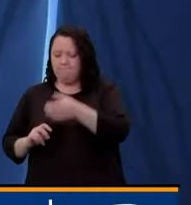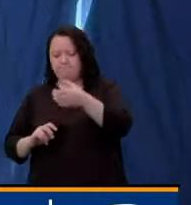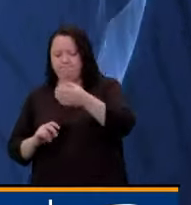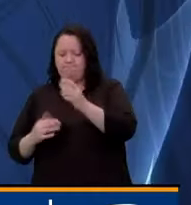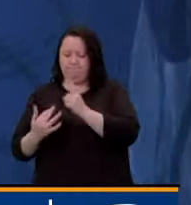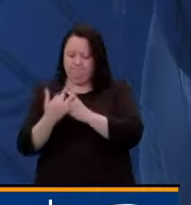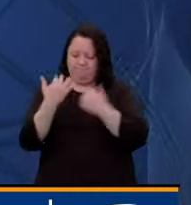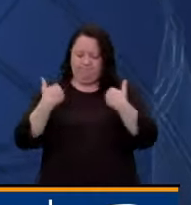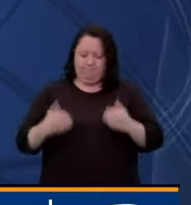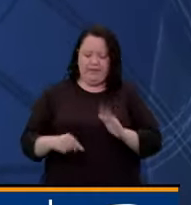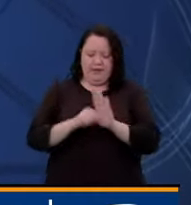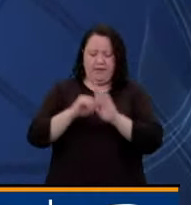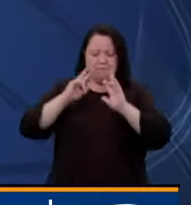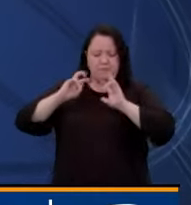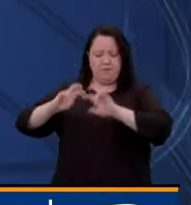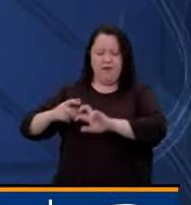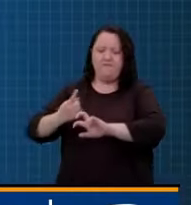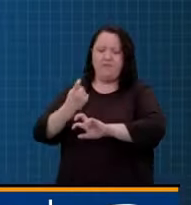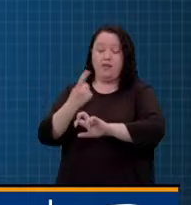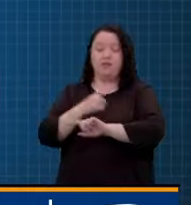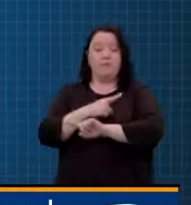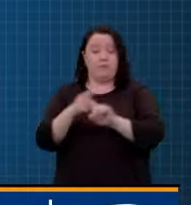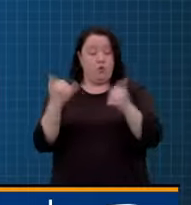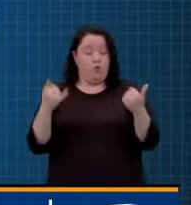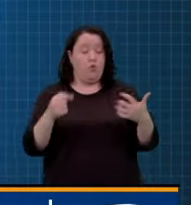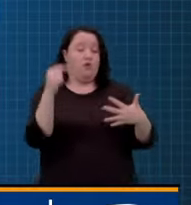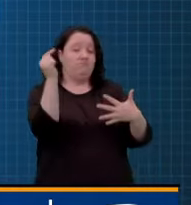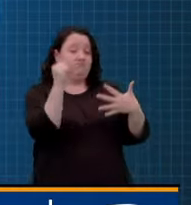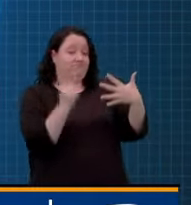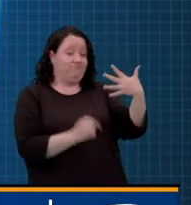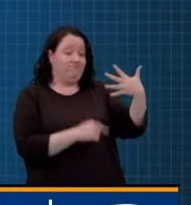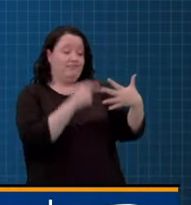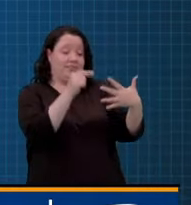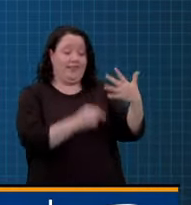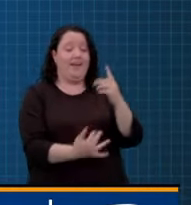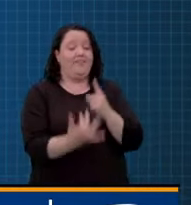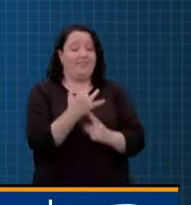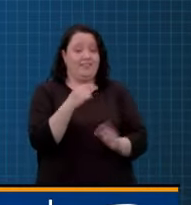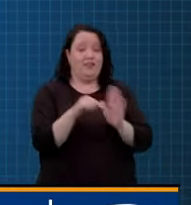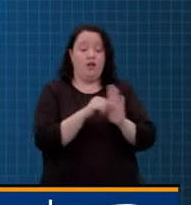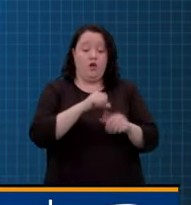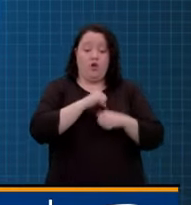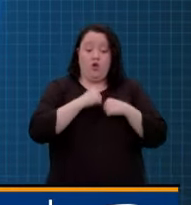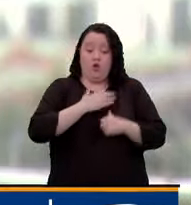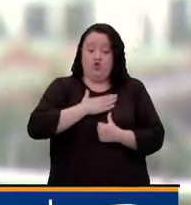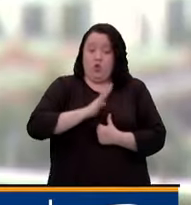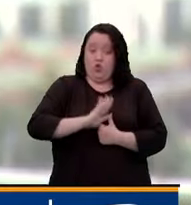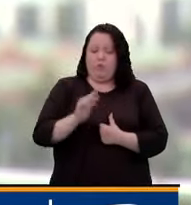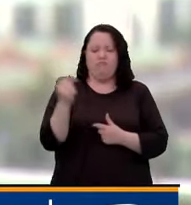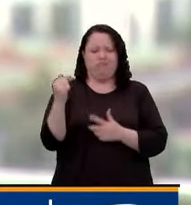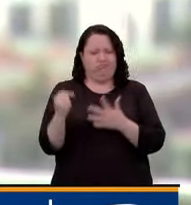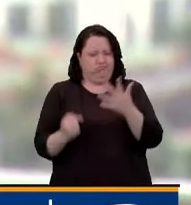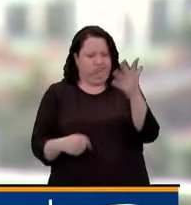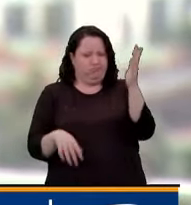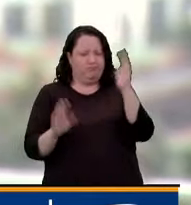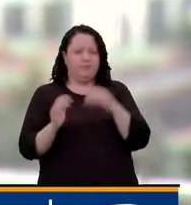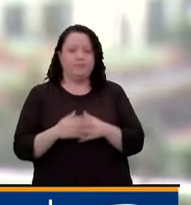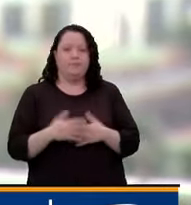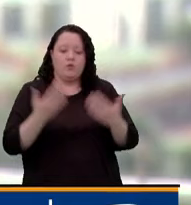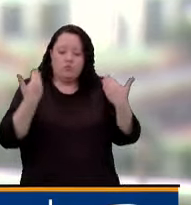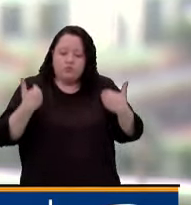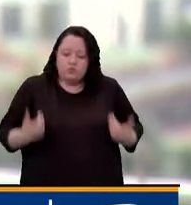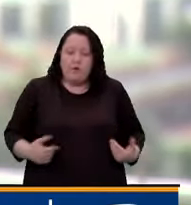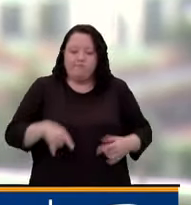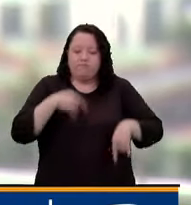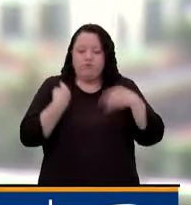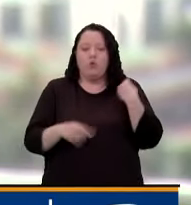efectos negativos, hoy se pueden enumerar varios y no solo para el corazón. Tiene un mayor riesgo metabólico por la cantidad